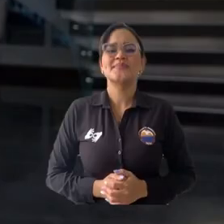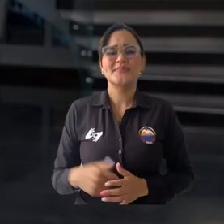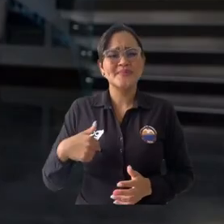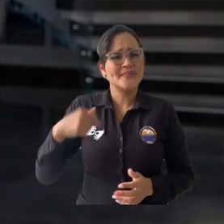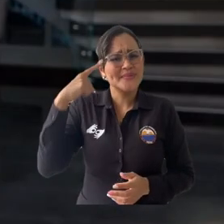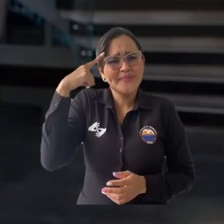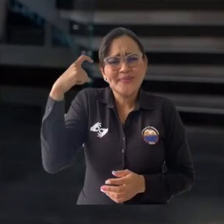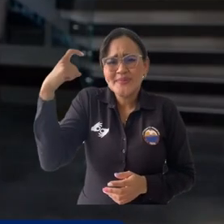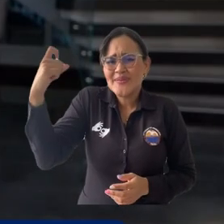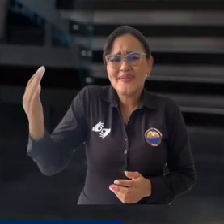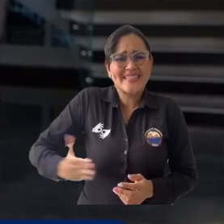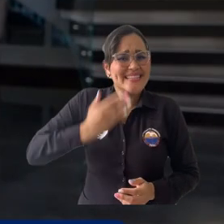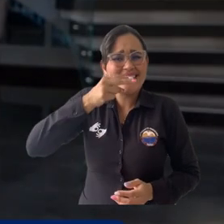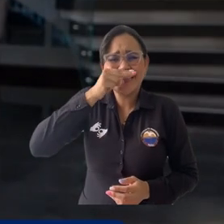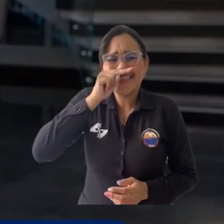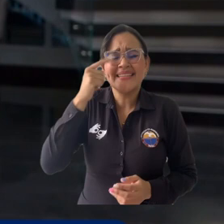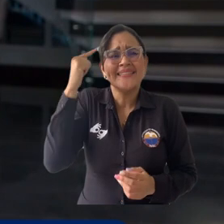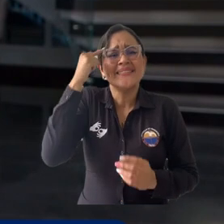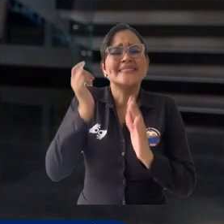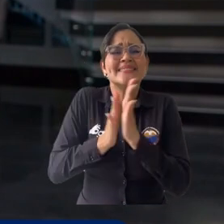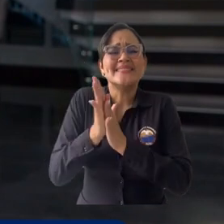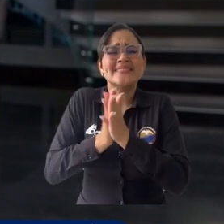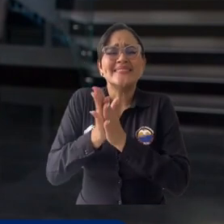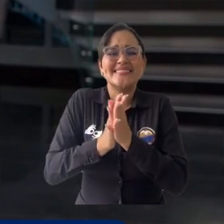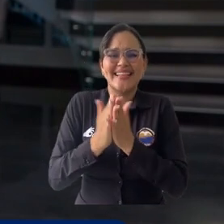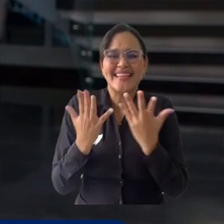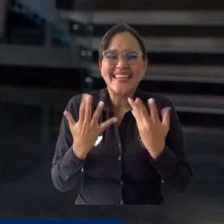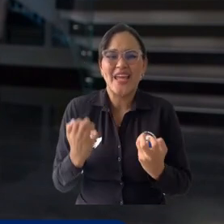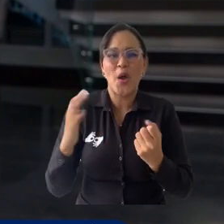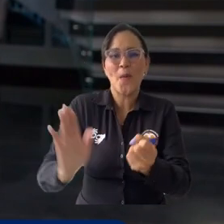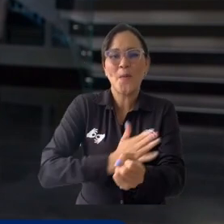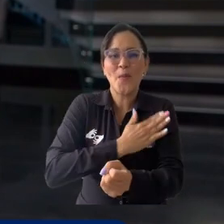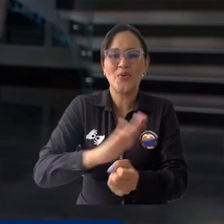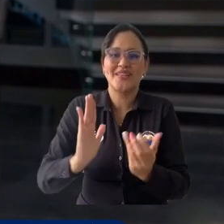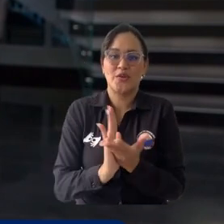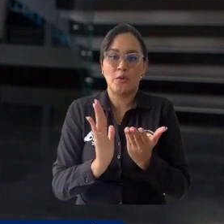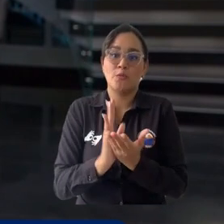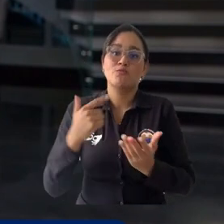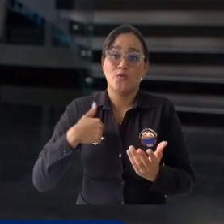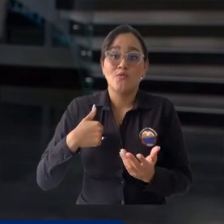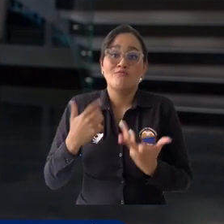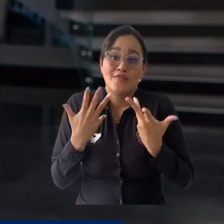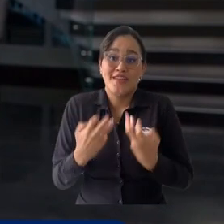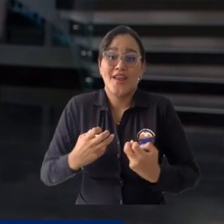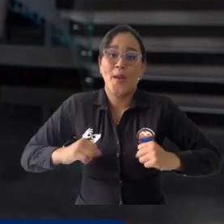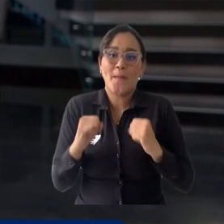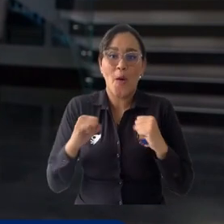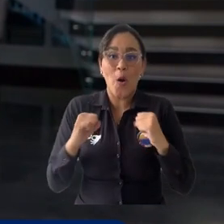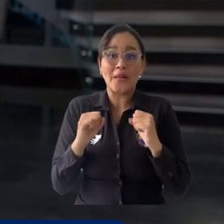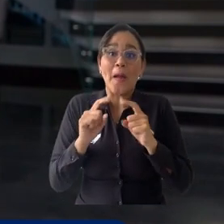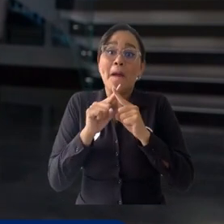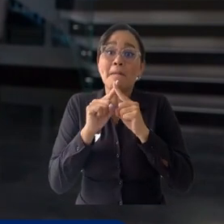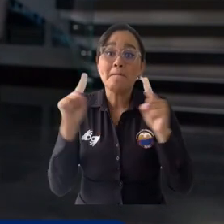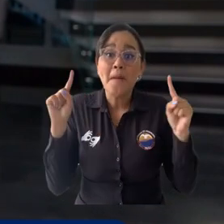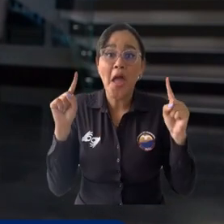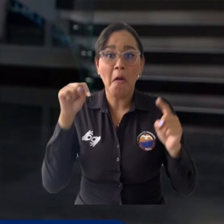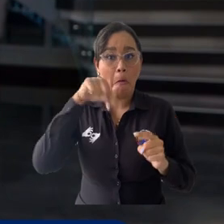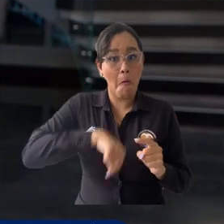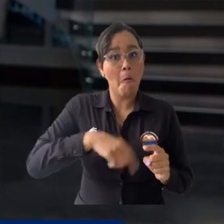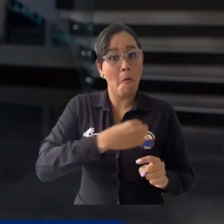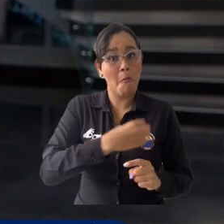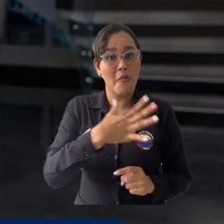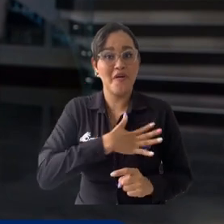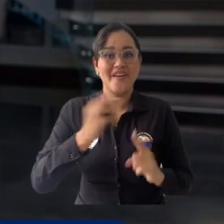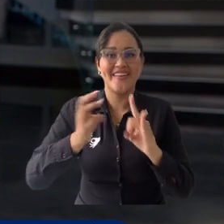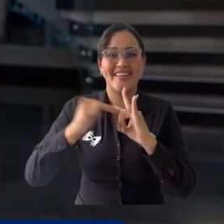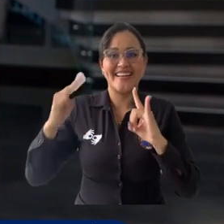Mi sueño desde pequeña siempre fue estudiar música, mis planes incluso era irme a Bogotá, pero se me dio la oportunidad de estudiar